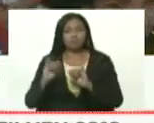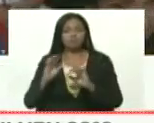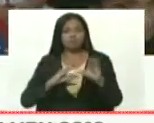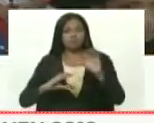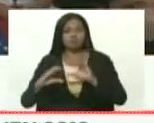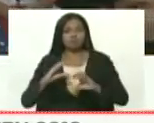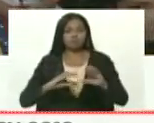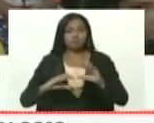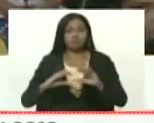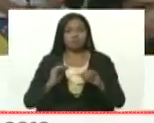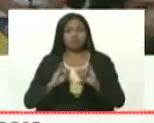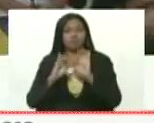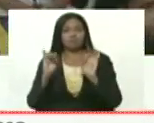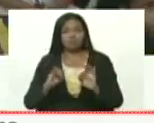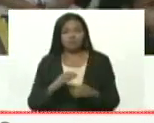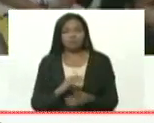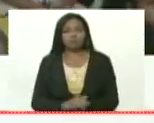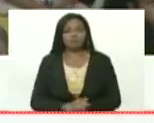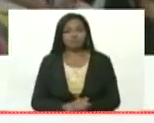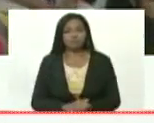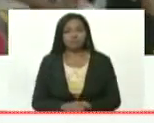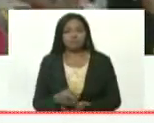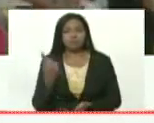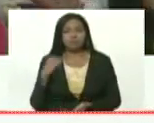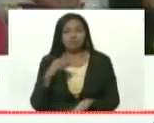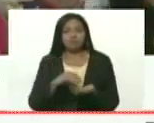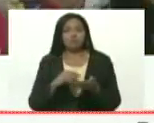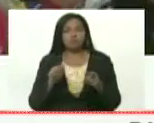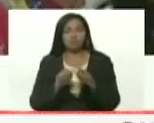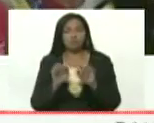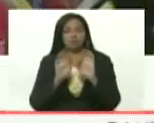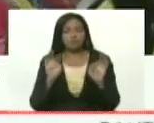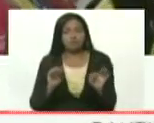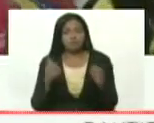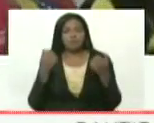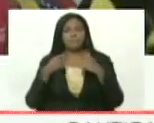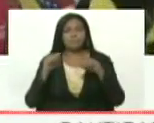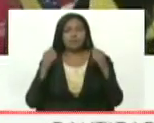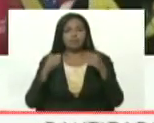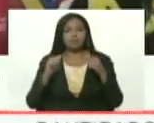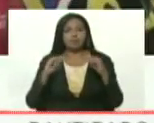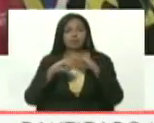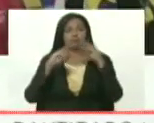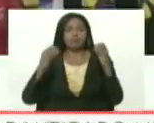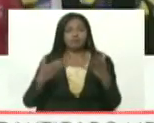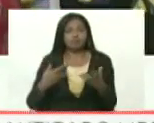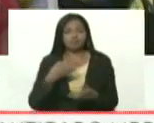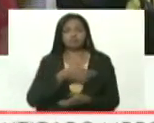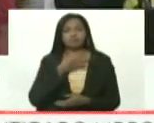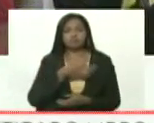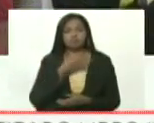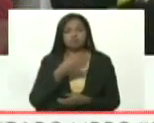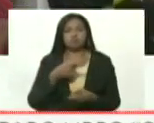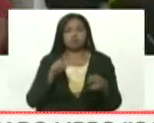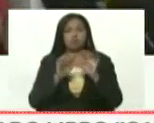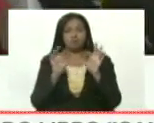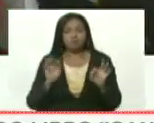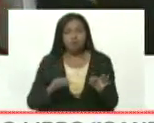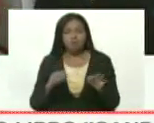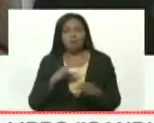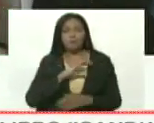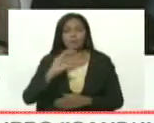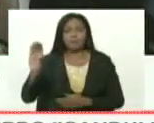ciencia tiene una aplicación práctica para la felicidad social, para el colectivo, para el